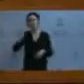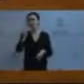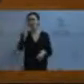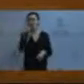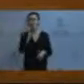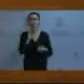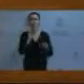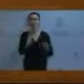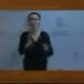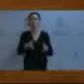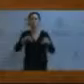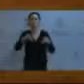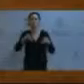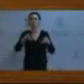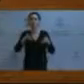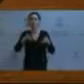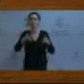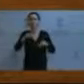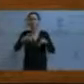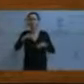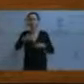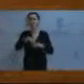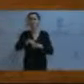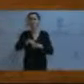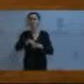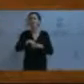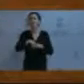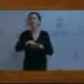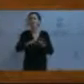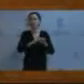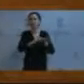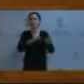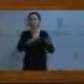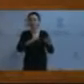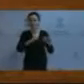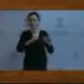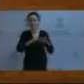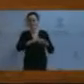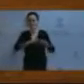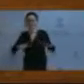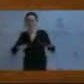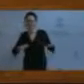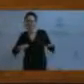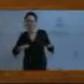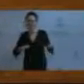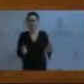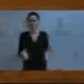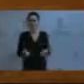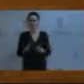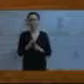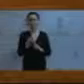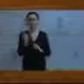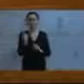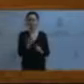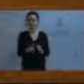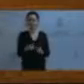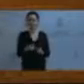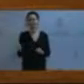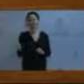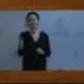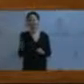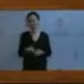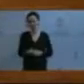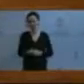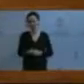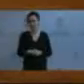ganó unas elecciones y que compone una Cámara de forma muy mayoritaria. Esa es la situación que tiene Venezuela, y